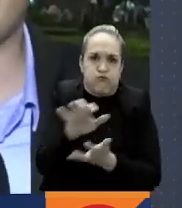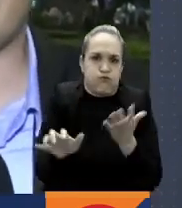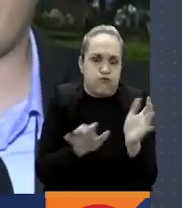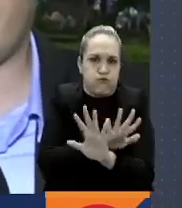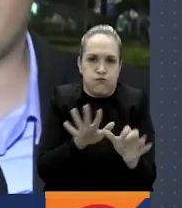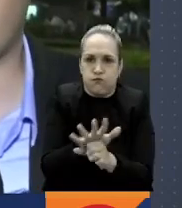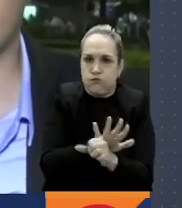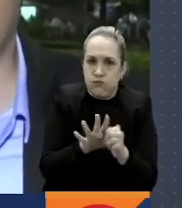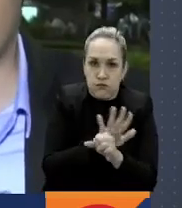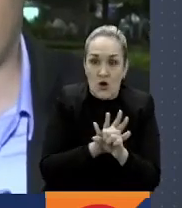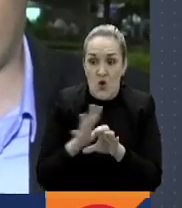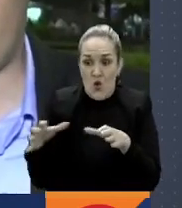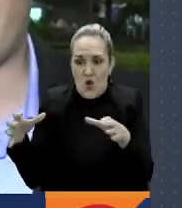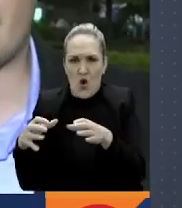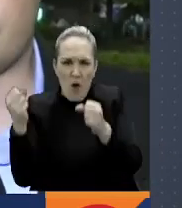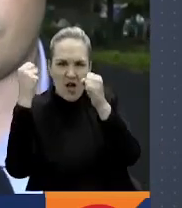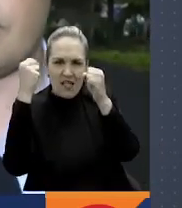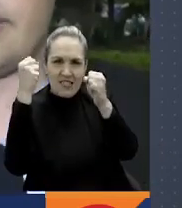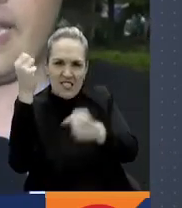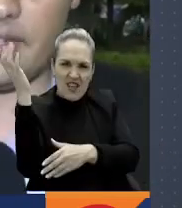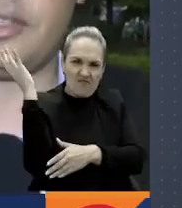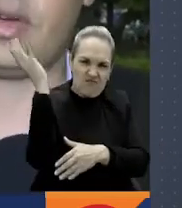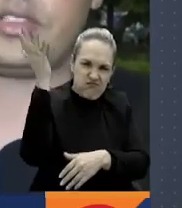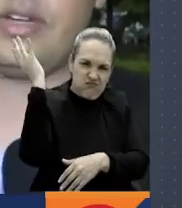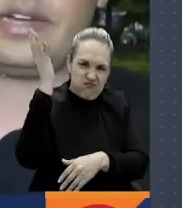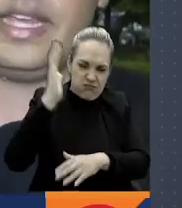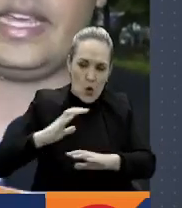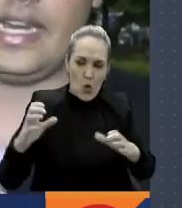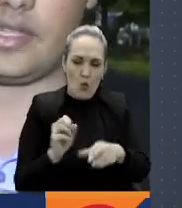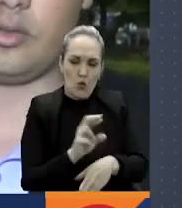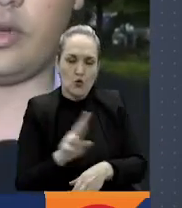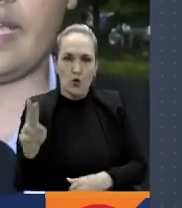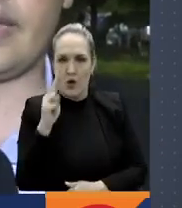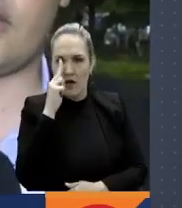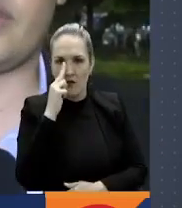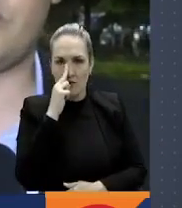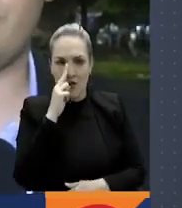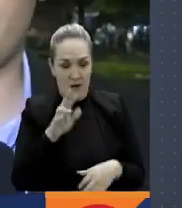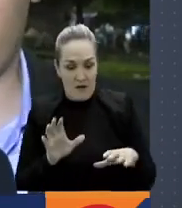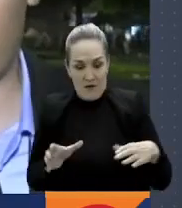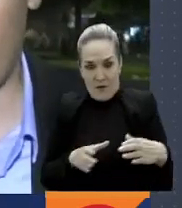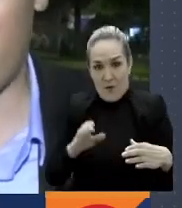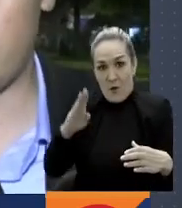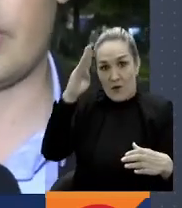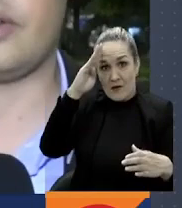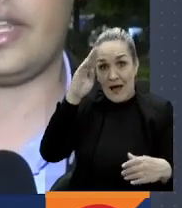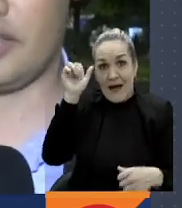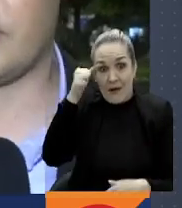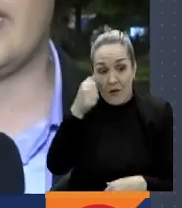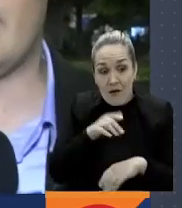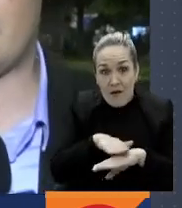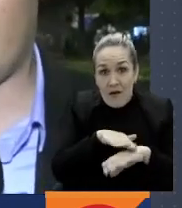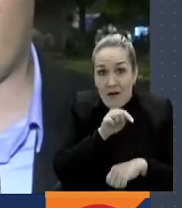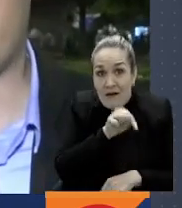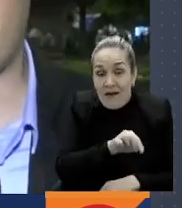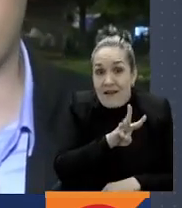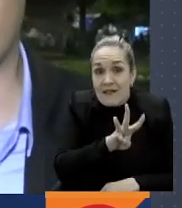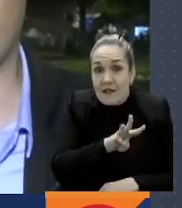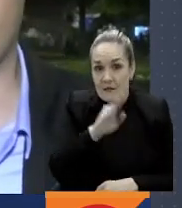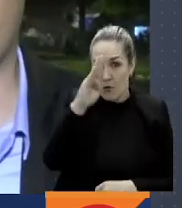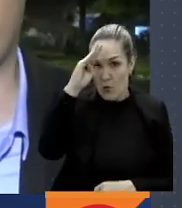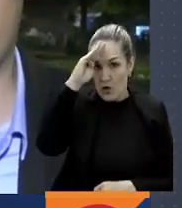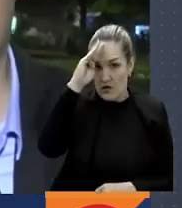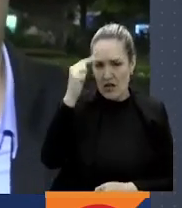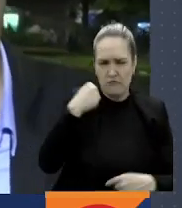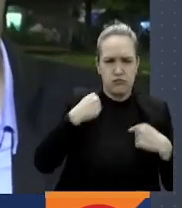luego de estos desmanes entre hinchas de la barra sur de Atlético Nacional y las autoridades. Recordemos, 3 uniformados resultaron heridos y esa es la